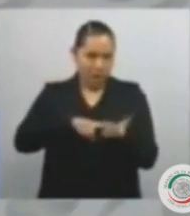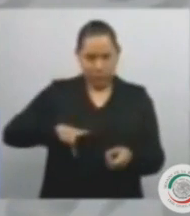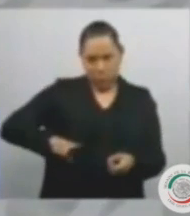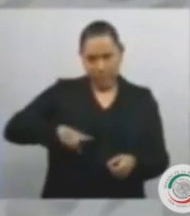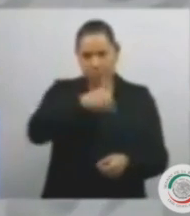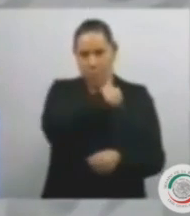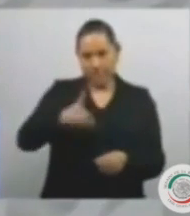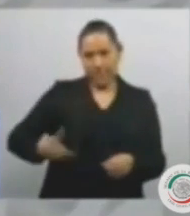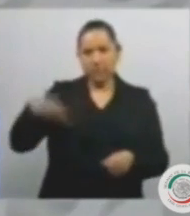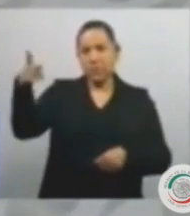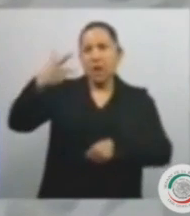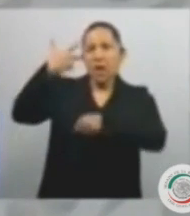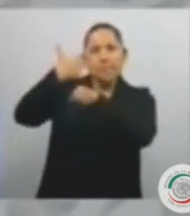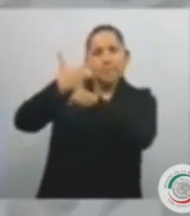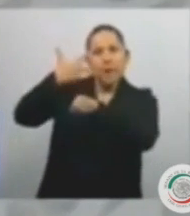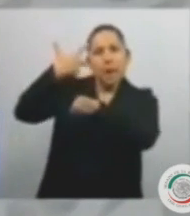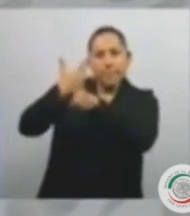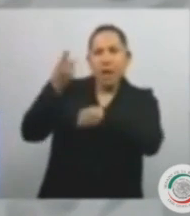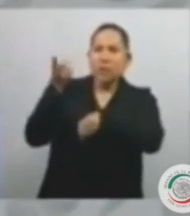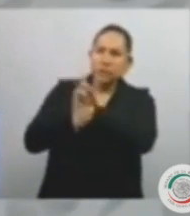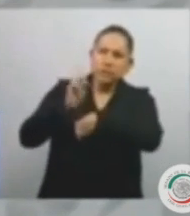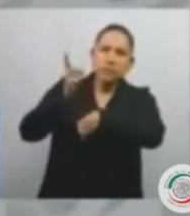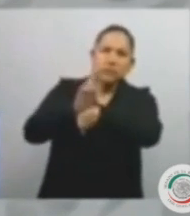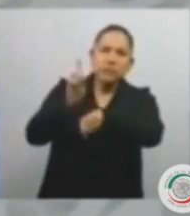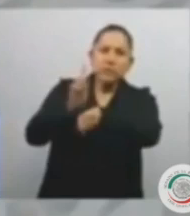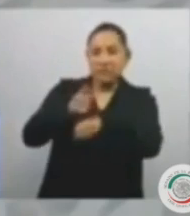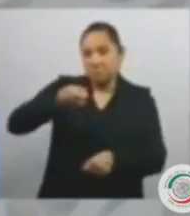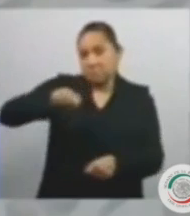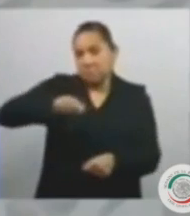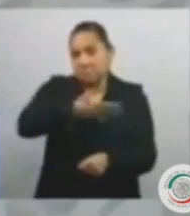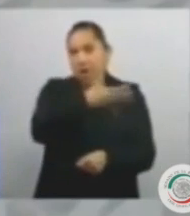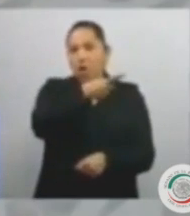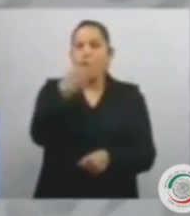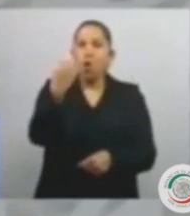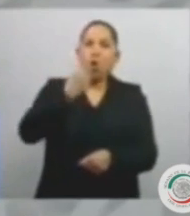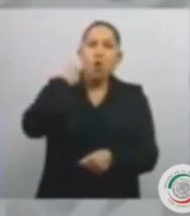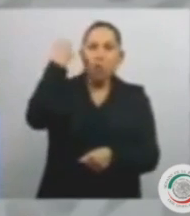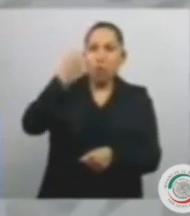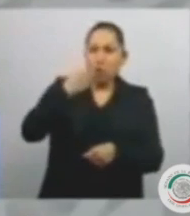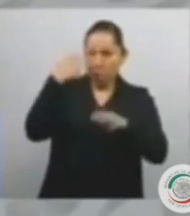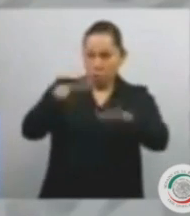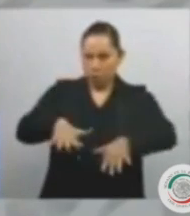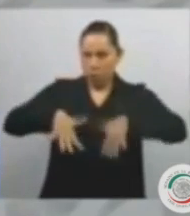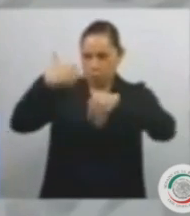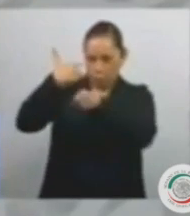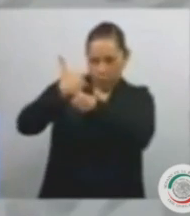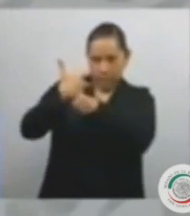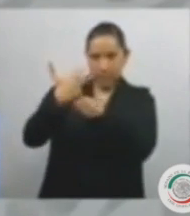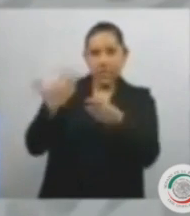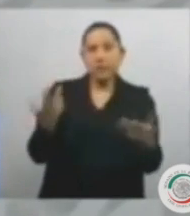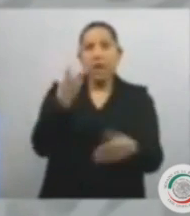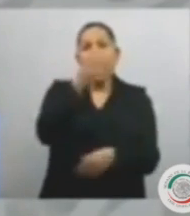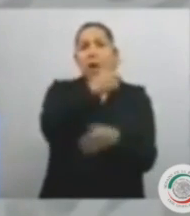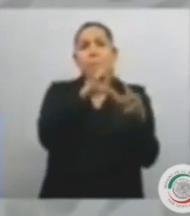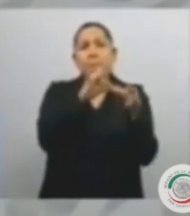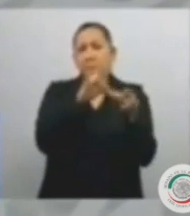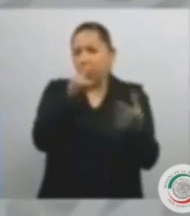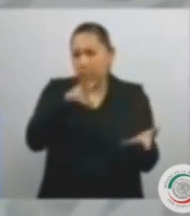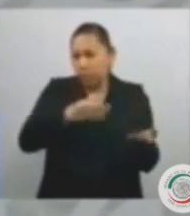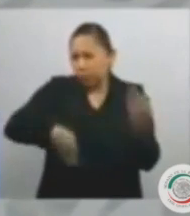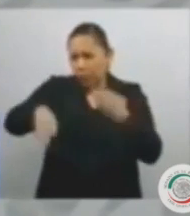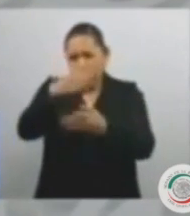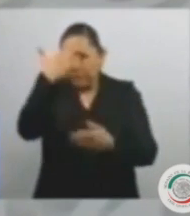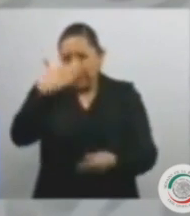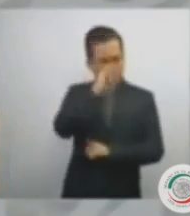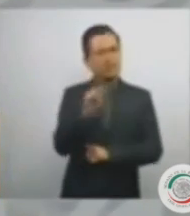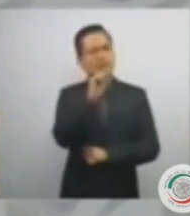conferencias. En realidad, todos lo sabemos, que están conformadas por un 10% de información y un 90%